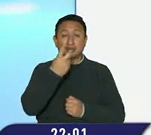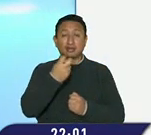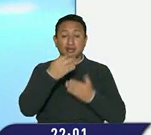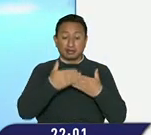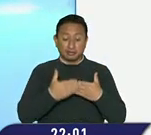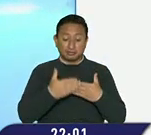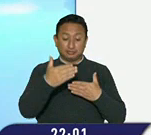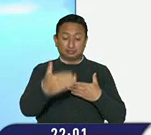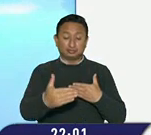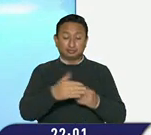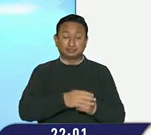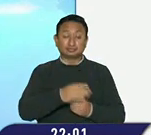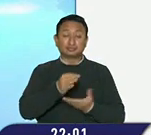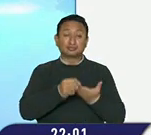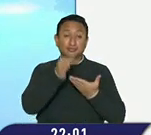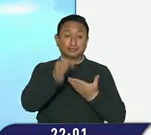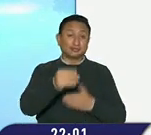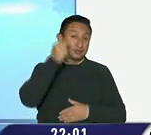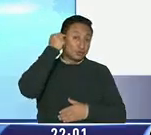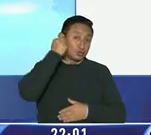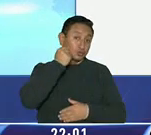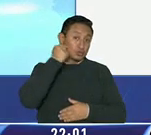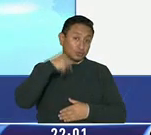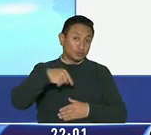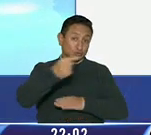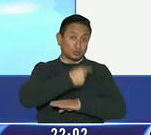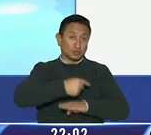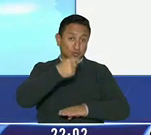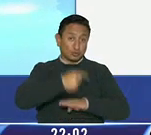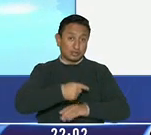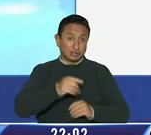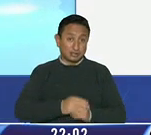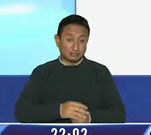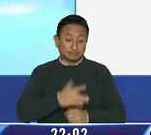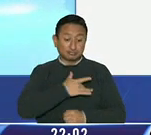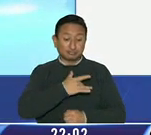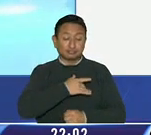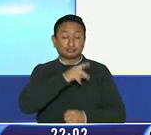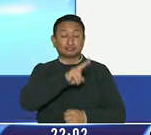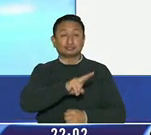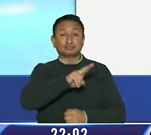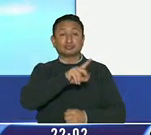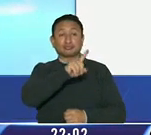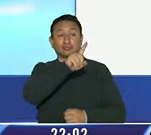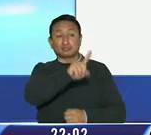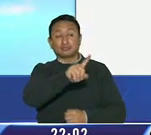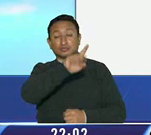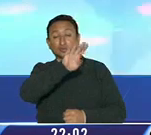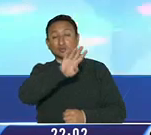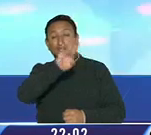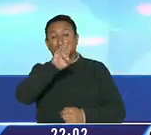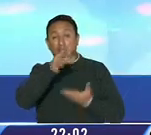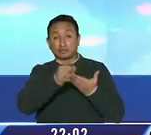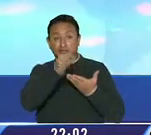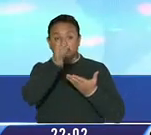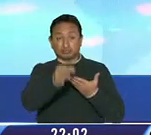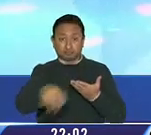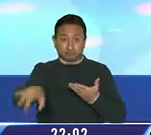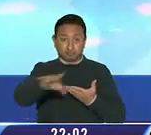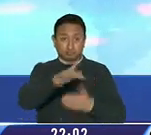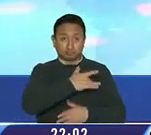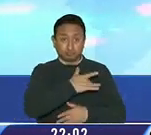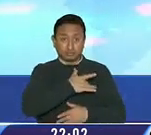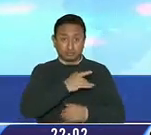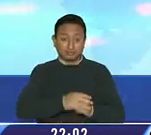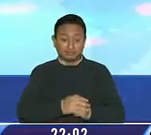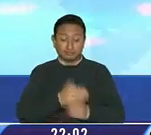kilómetros del cantón Simón Bolívar, en la provincia del Guayas, y se sintió en 147 cantones del país. Después de unos minutos